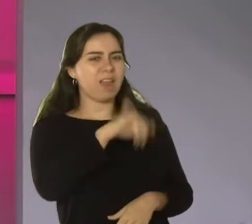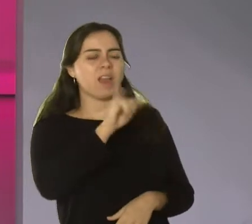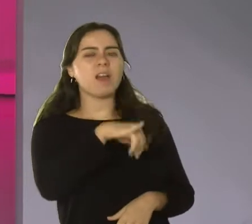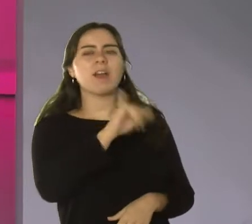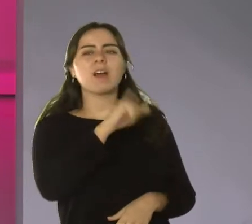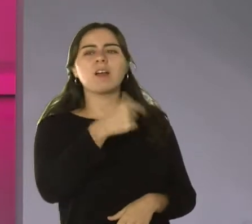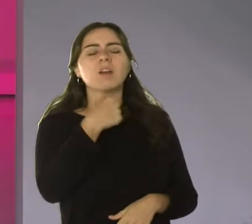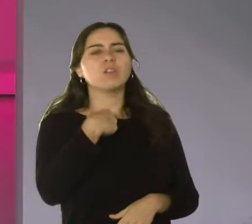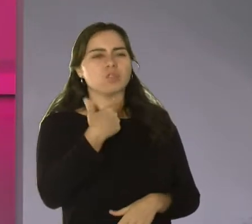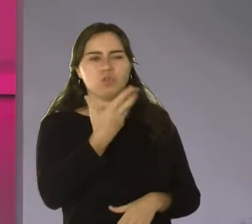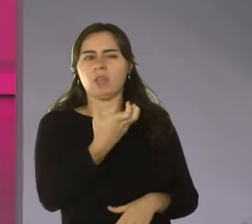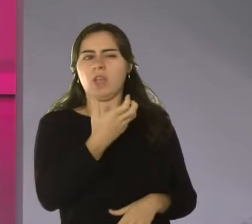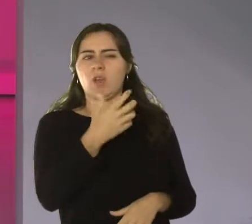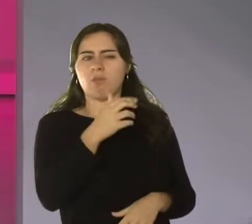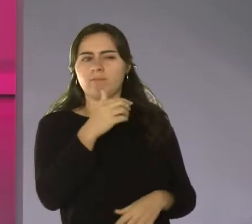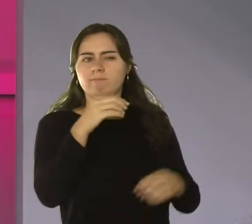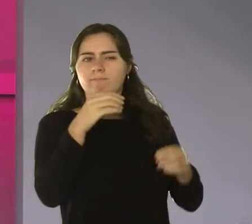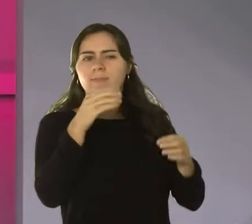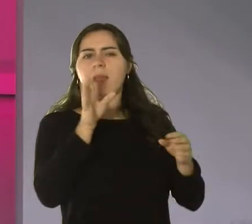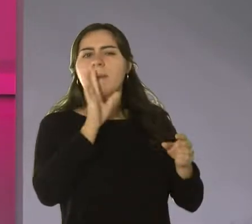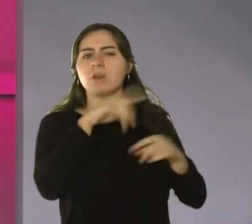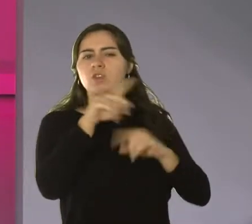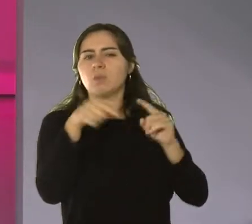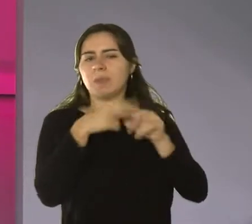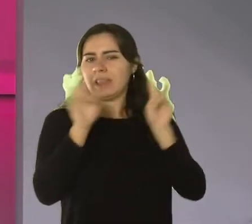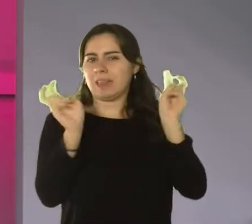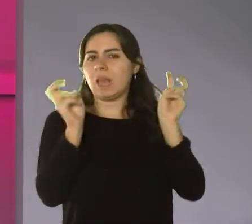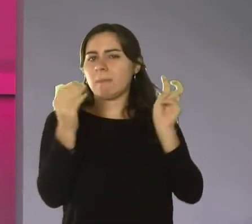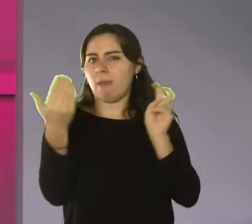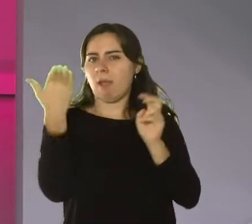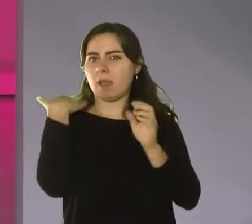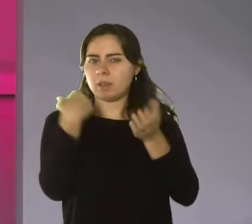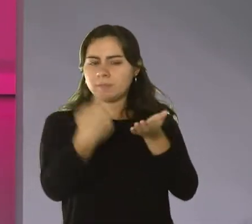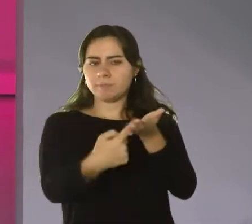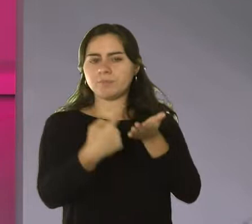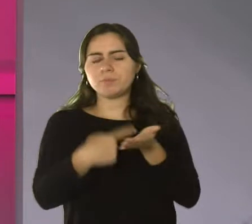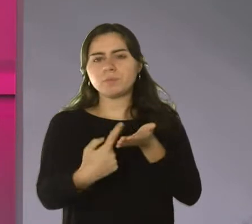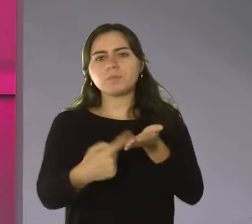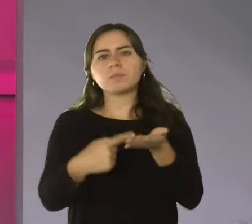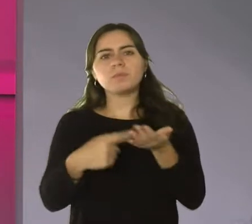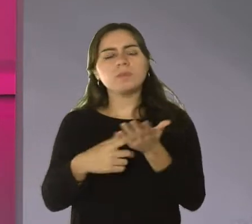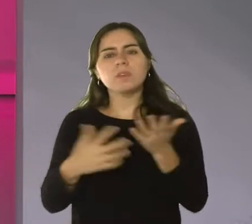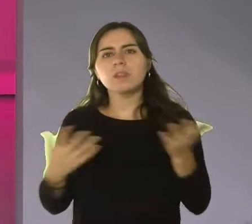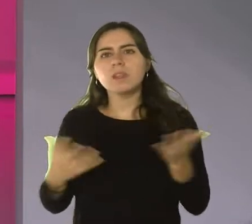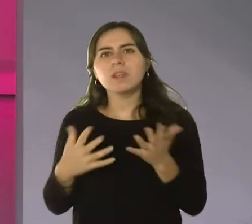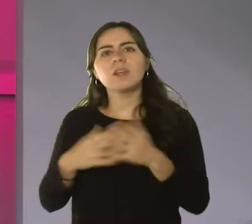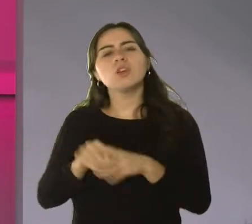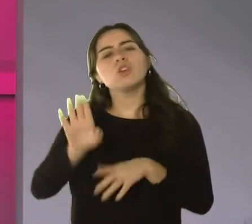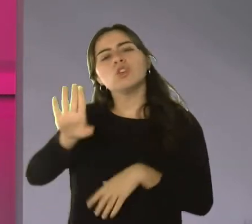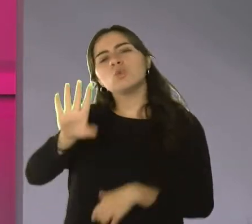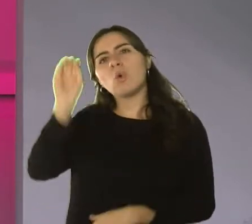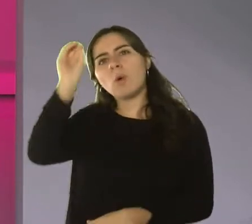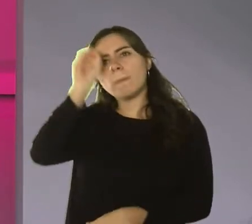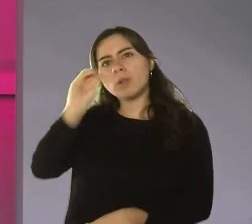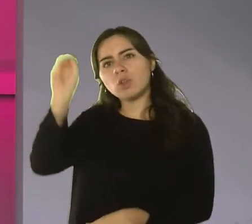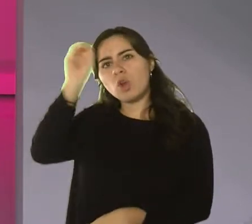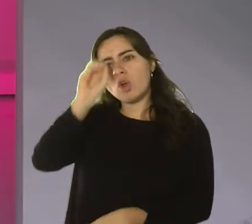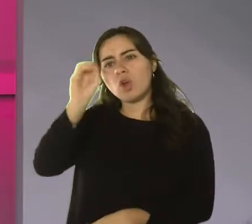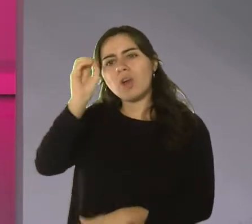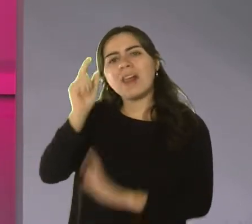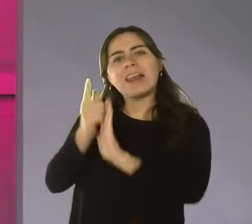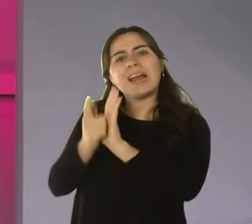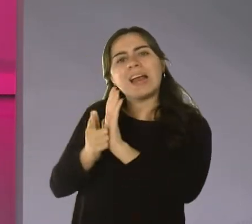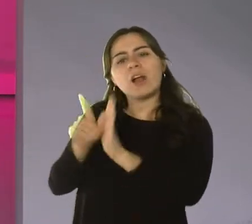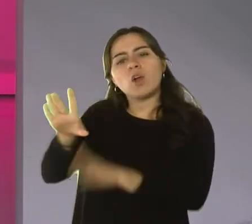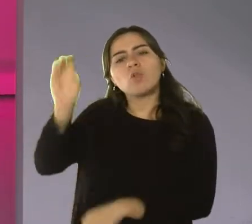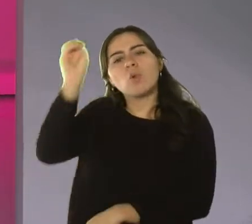quisiera adelantarme a un tema que habíamos discutido previo a esta entrevista, y es ¿cuál es la opinión legal, si usted